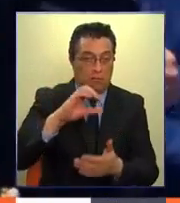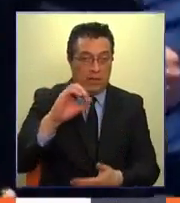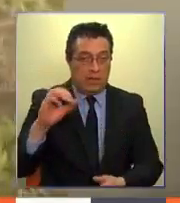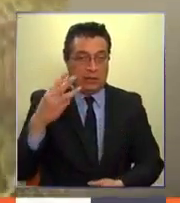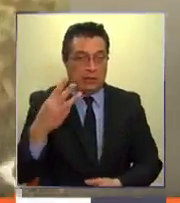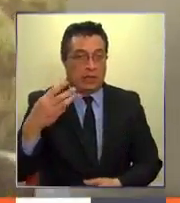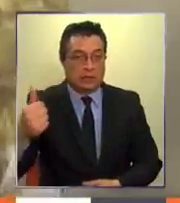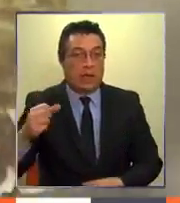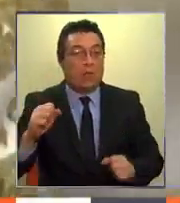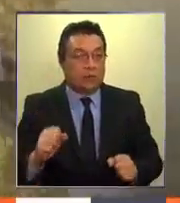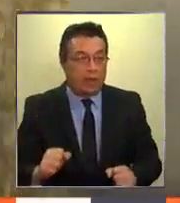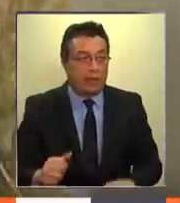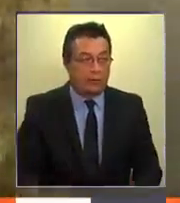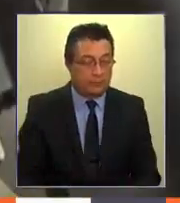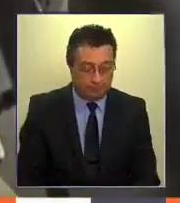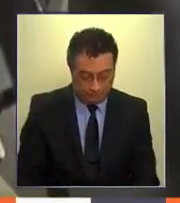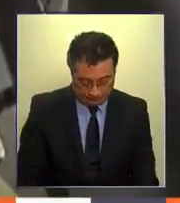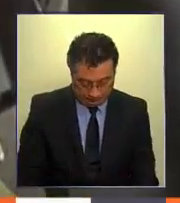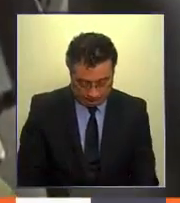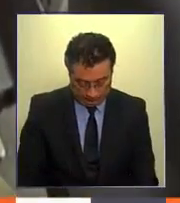2036.